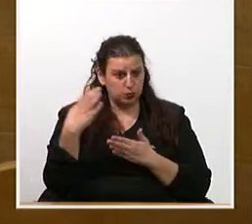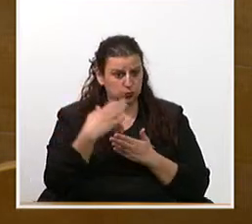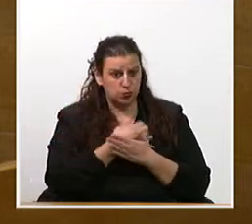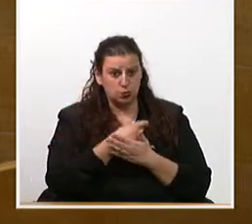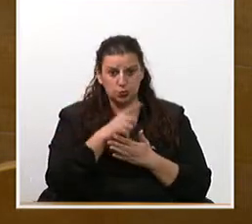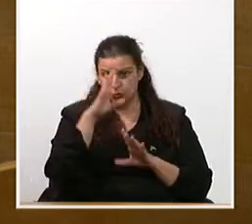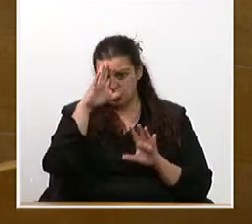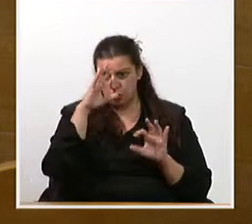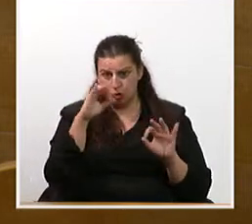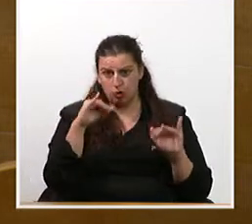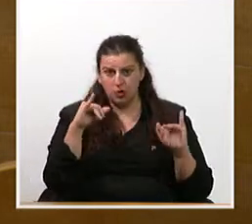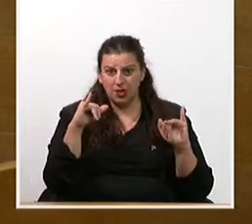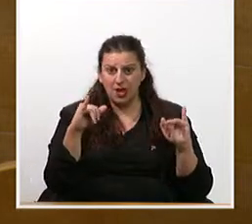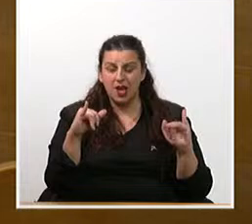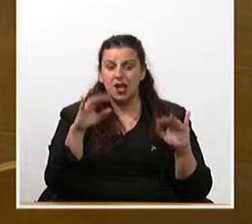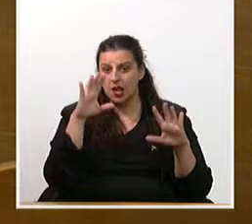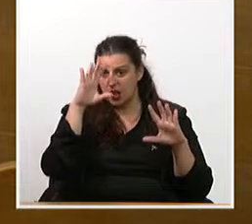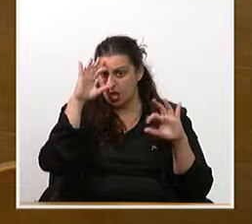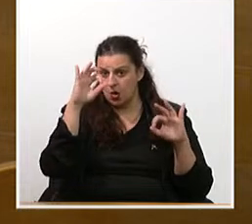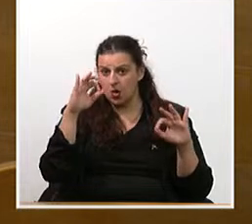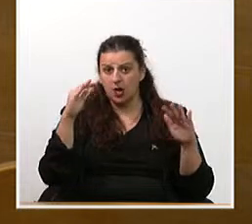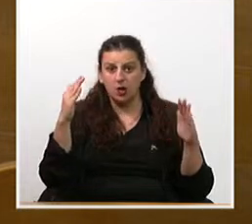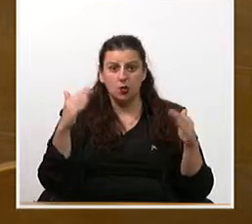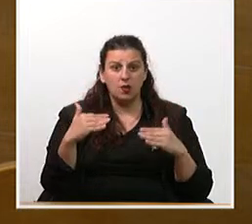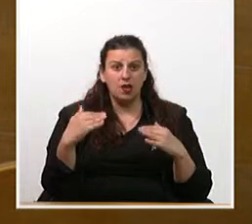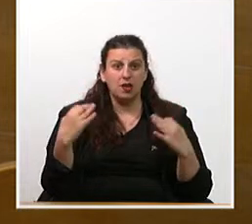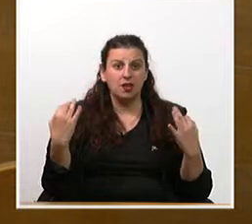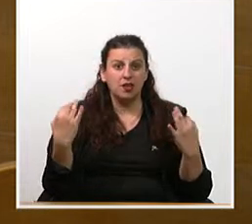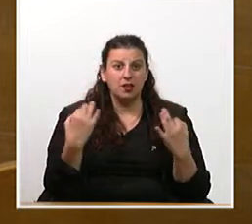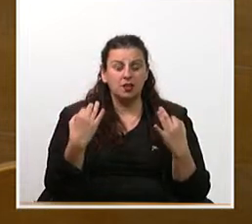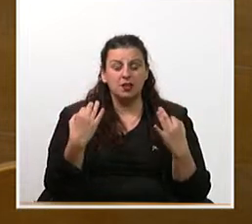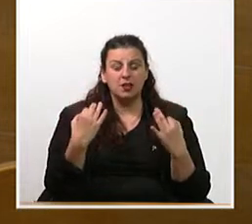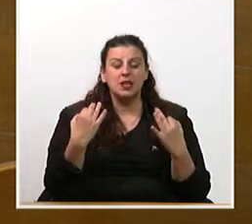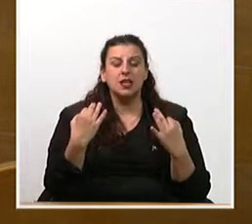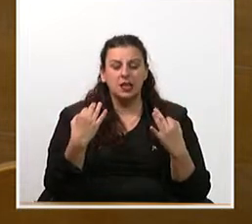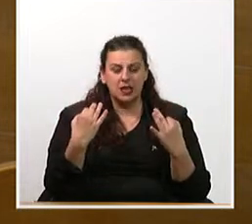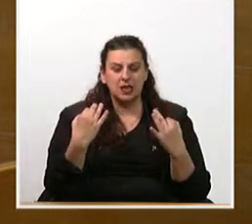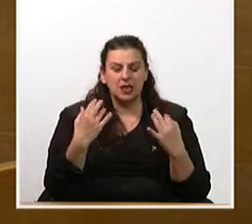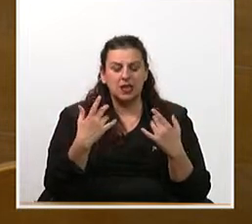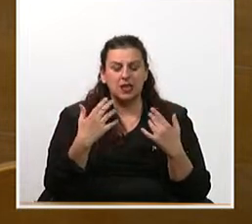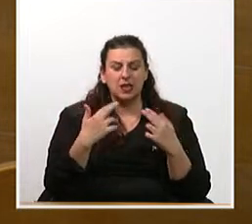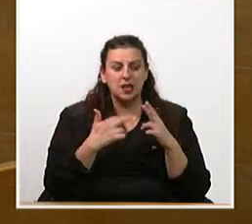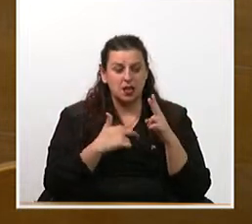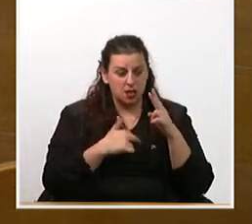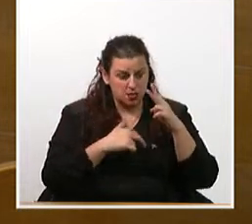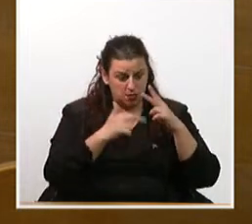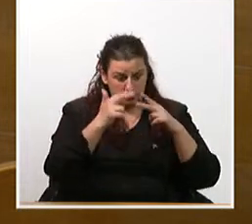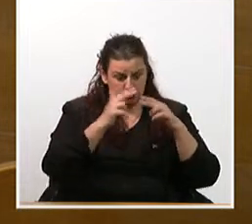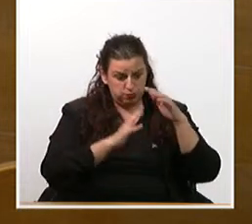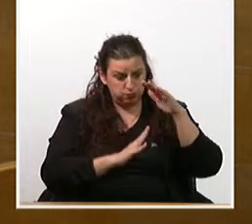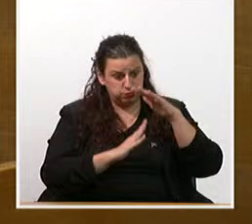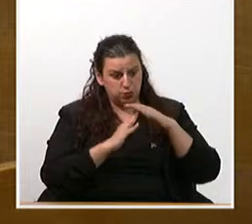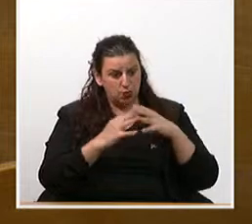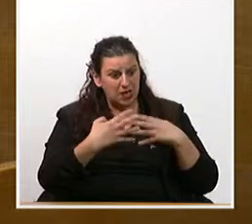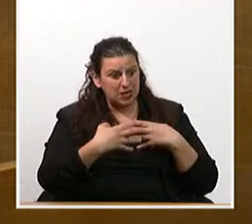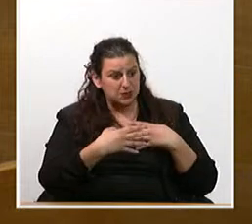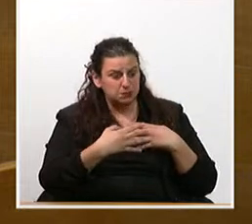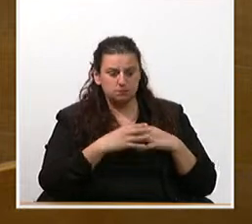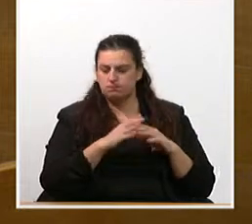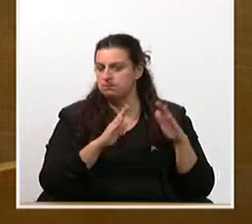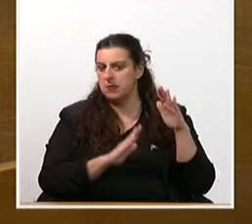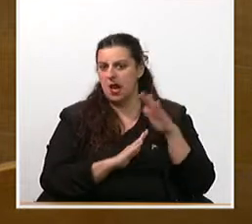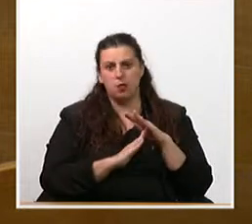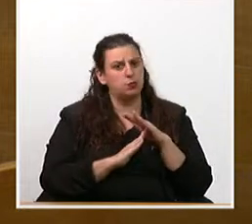comú el que no es de sentir comú es paralizar obres educatives per unedi pero